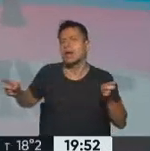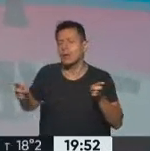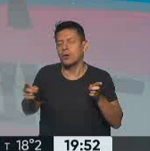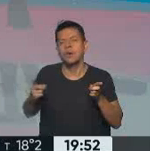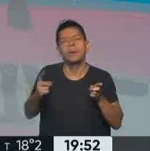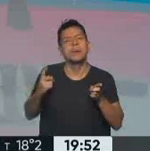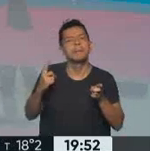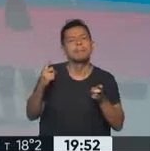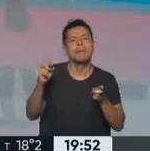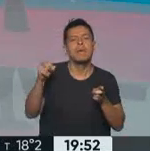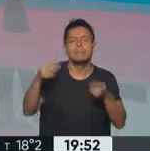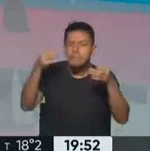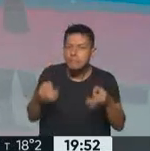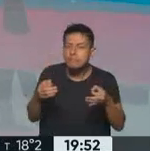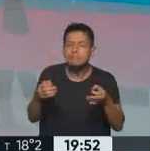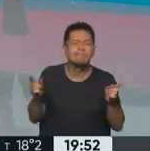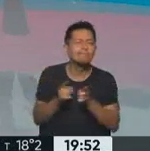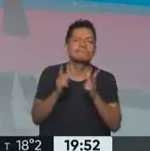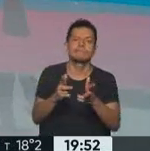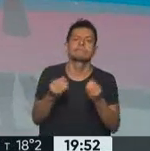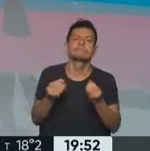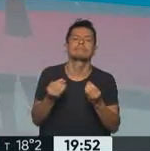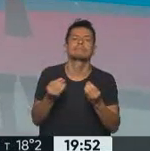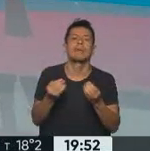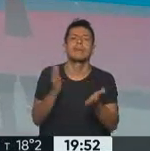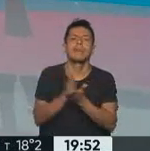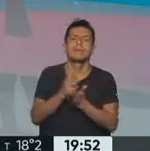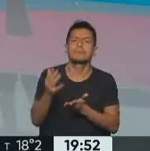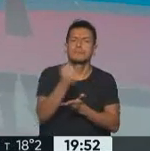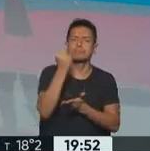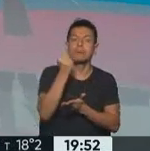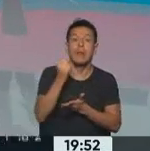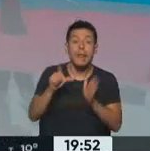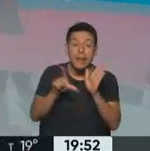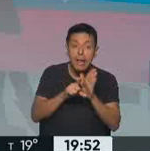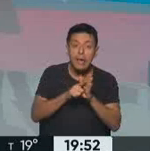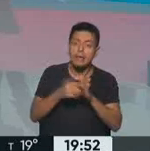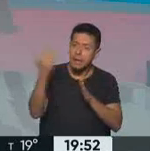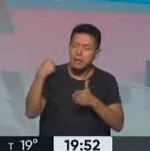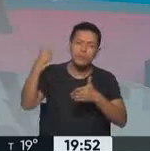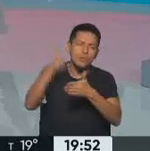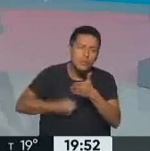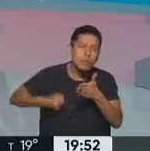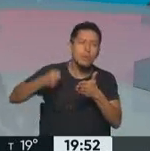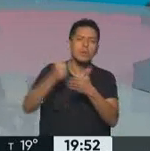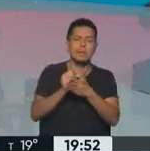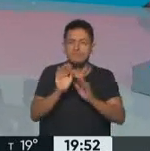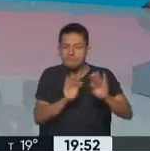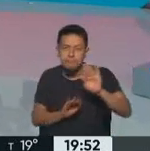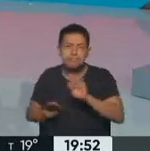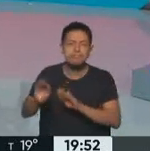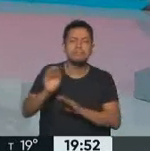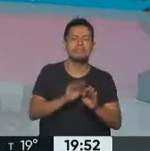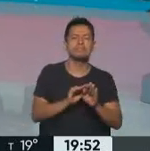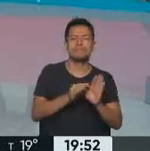pero lo puntual tiene que ver con la adquisición de derechos. Una ley que fue militada, trabajada, que fue